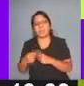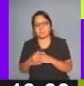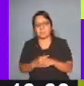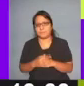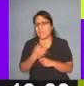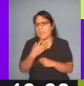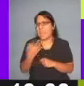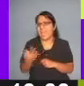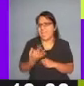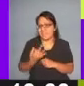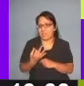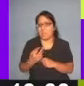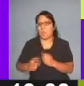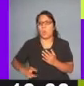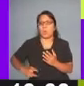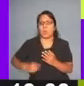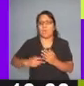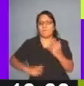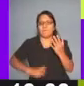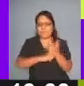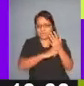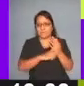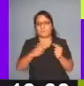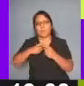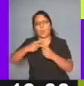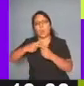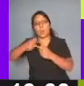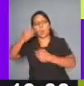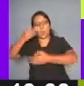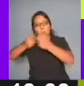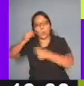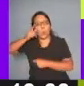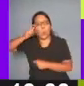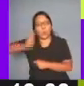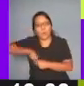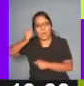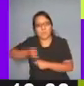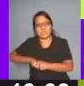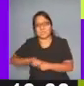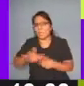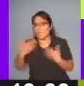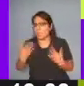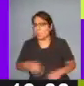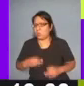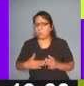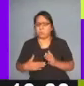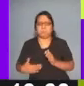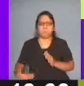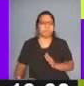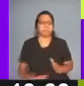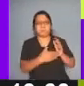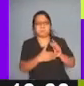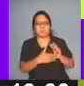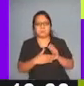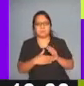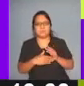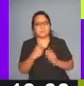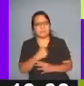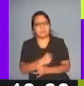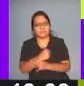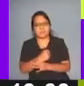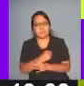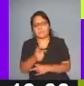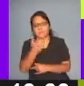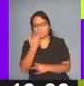con jueces, fiscales y defensores de gran nivel, de muchísima vocación